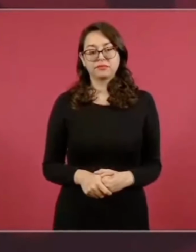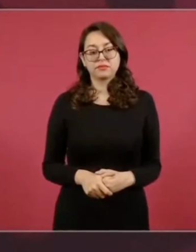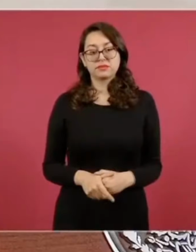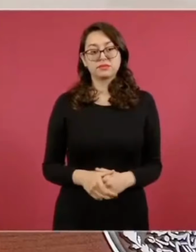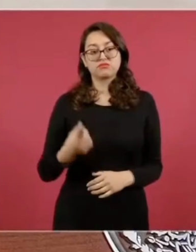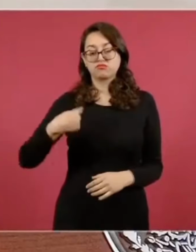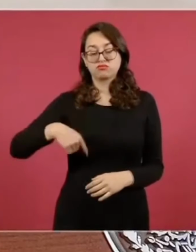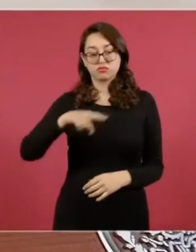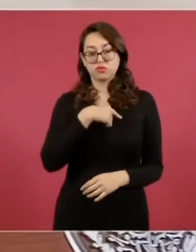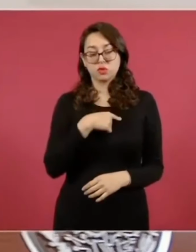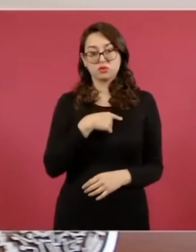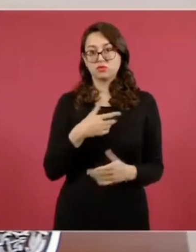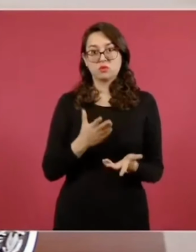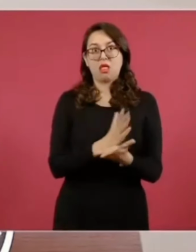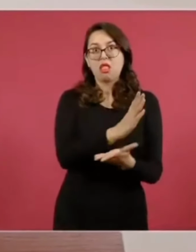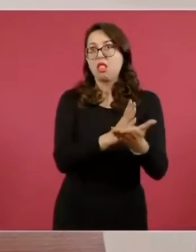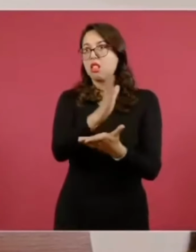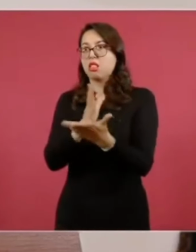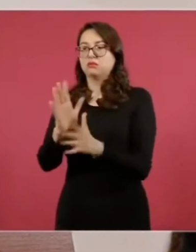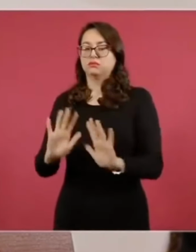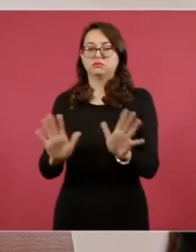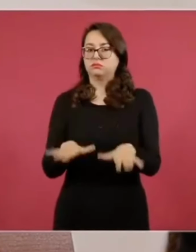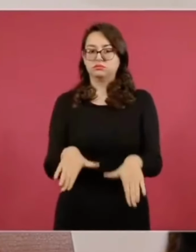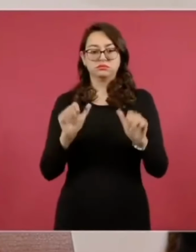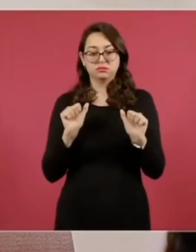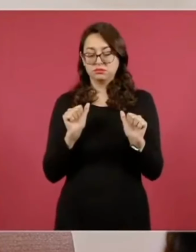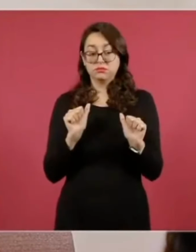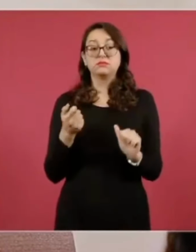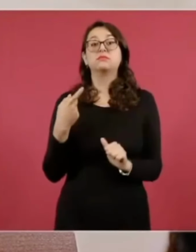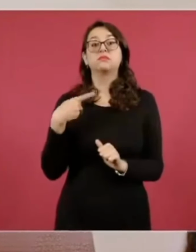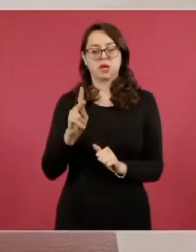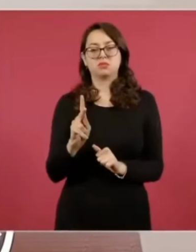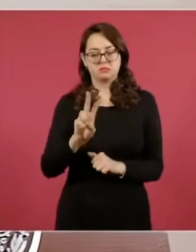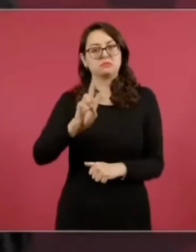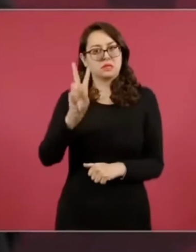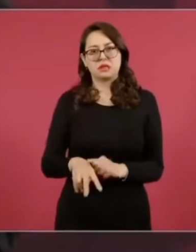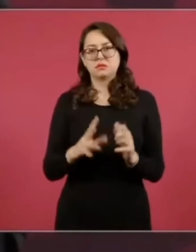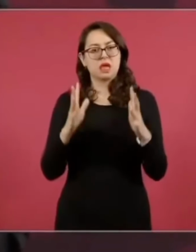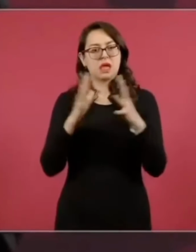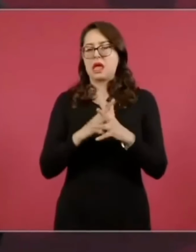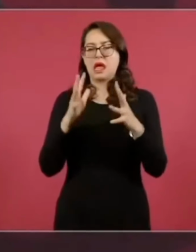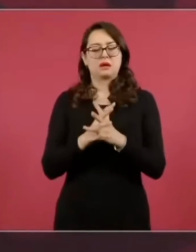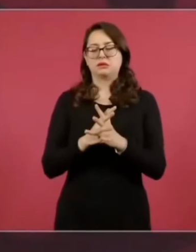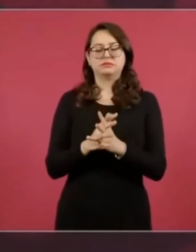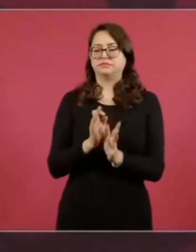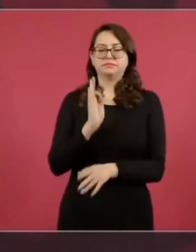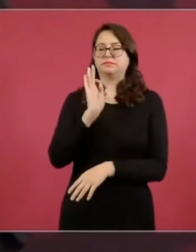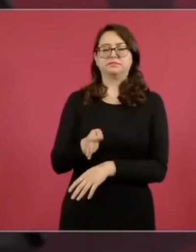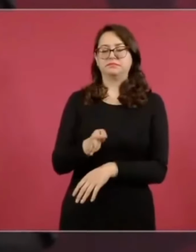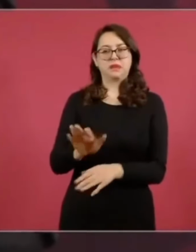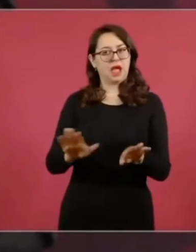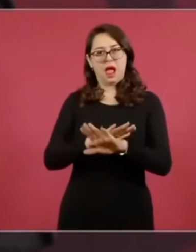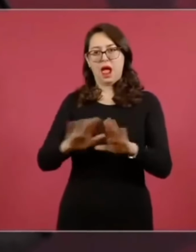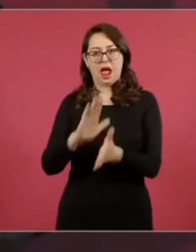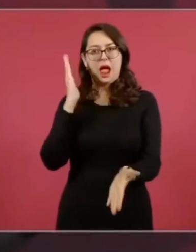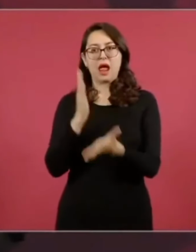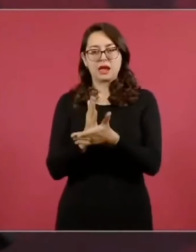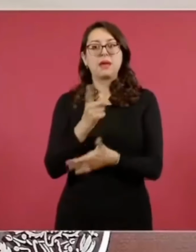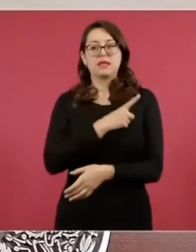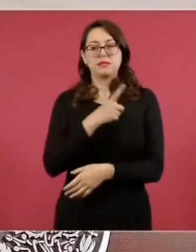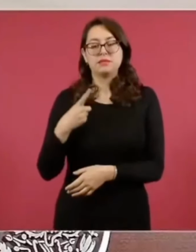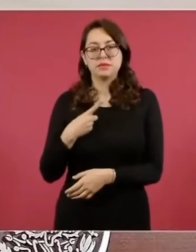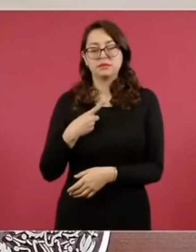No queremos, desde luego, la guerra. Queremos que se busque una solución negociada al conflicto, pero